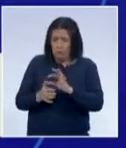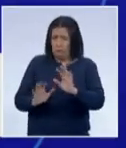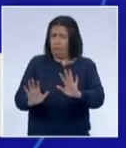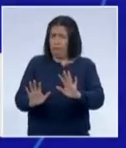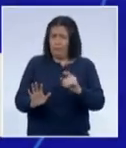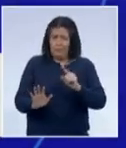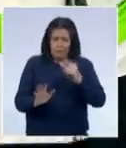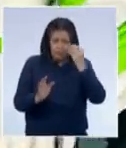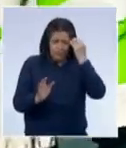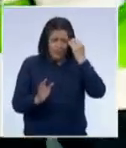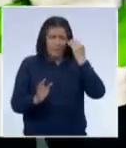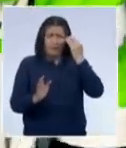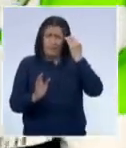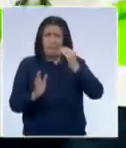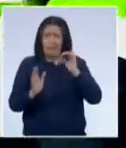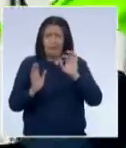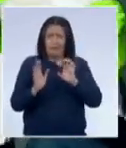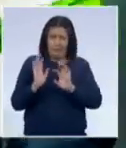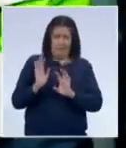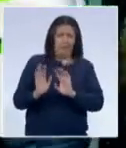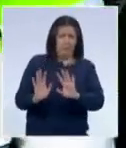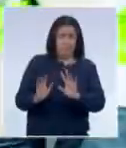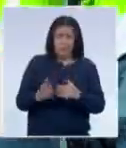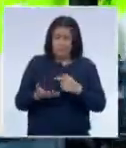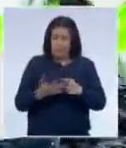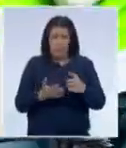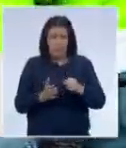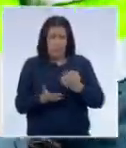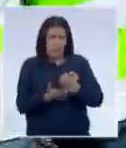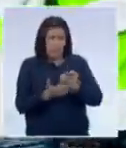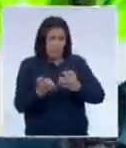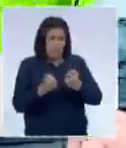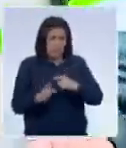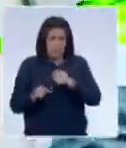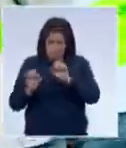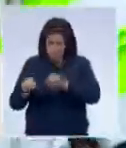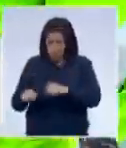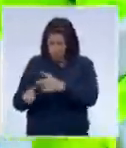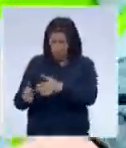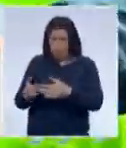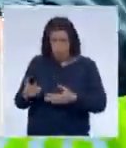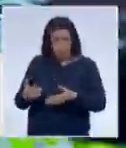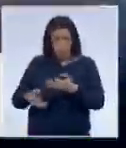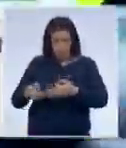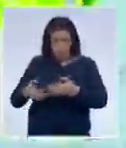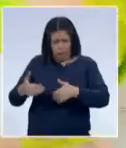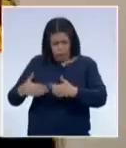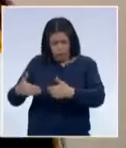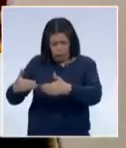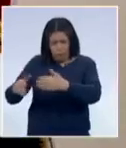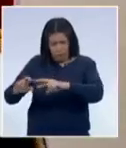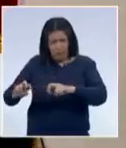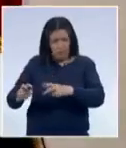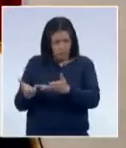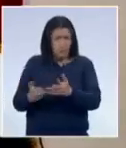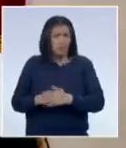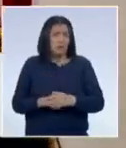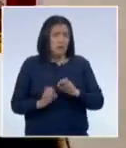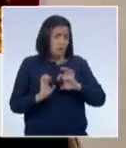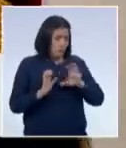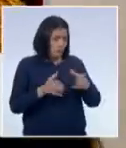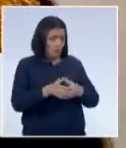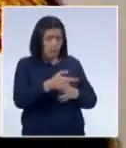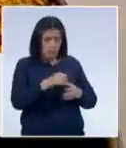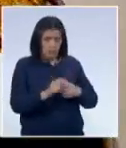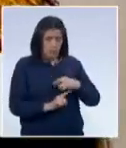joven economista y se deje las autoridades realizar las investigaciones correspondientes todo el equipo humano que